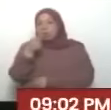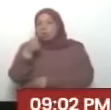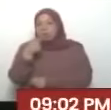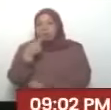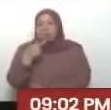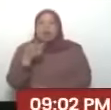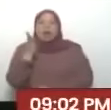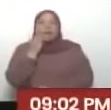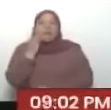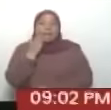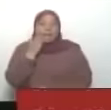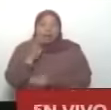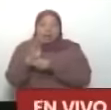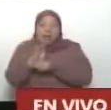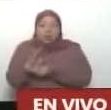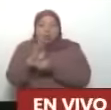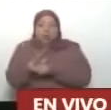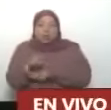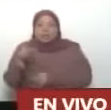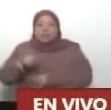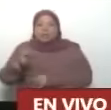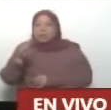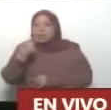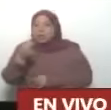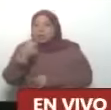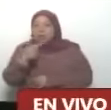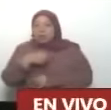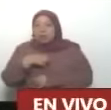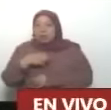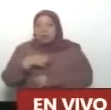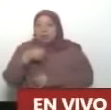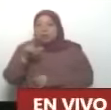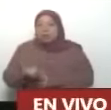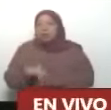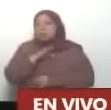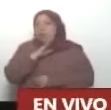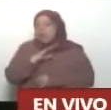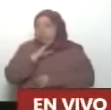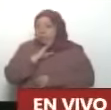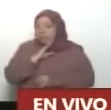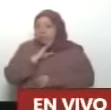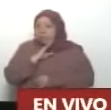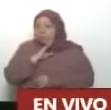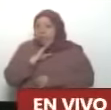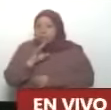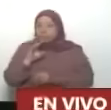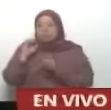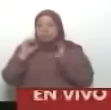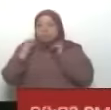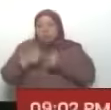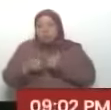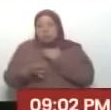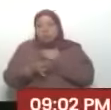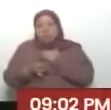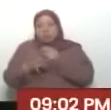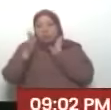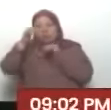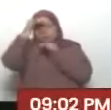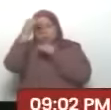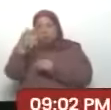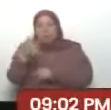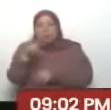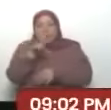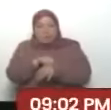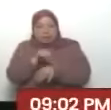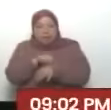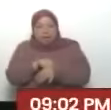tenemos muchas madres cuidadoras que necesitan un medicamento claro, también. Muchas veces. Un aparato, una atención médica a